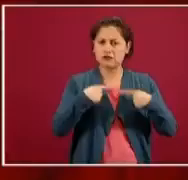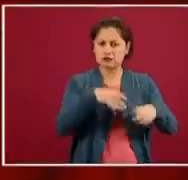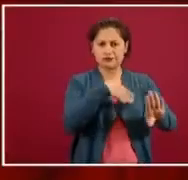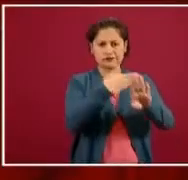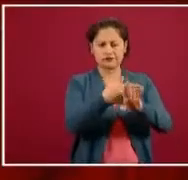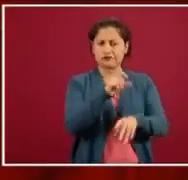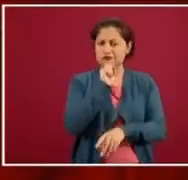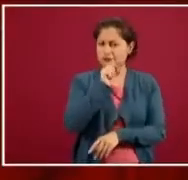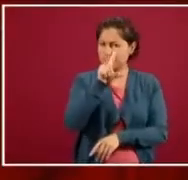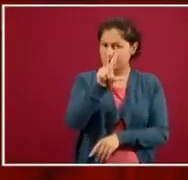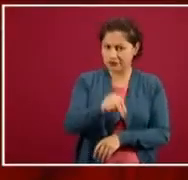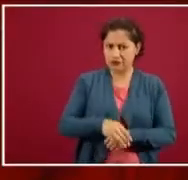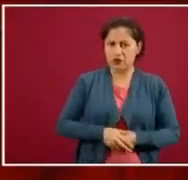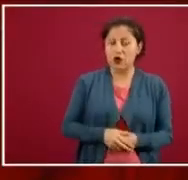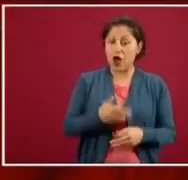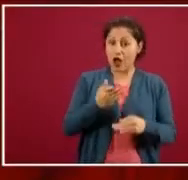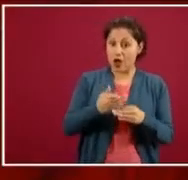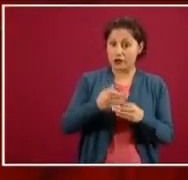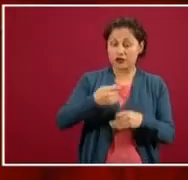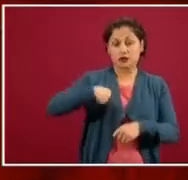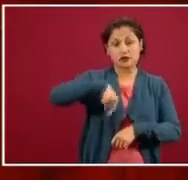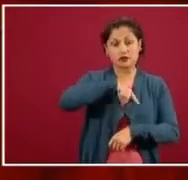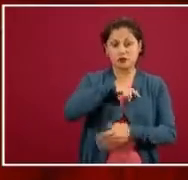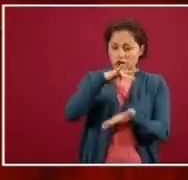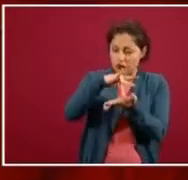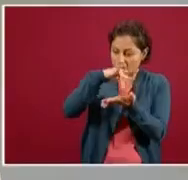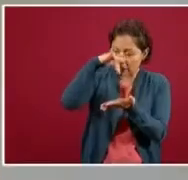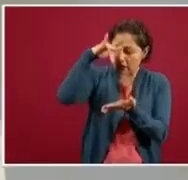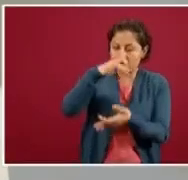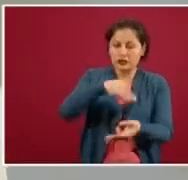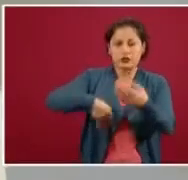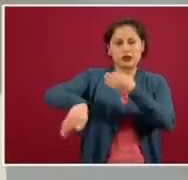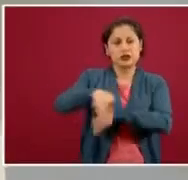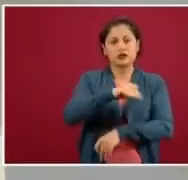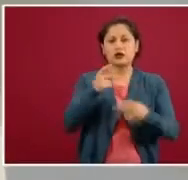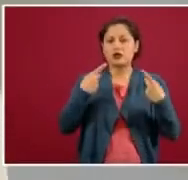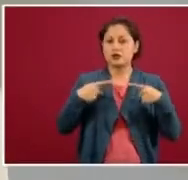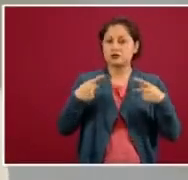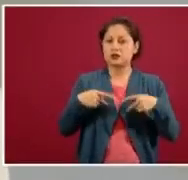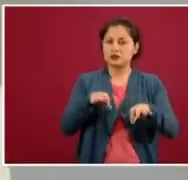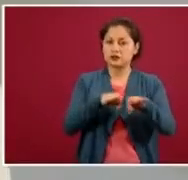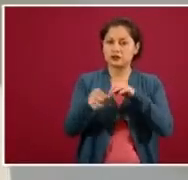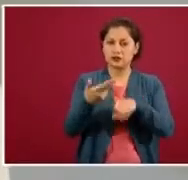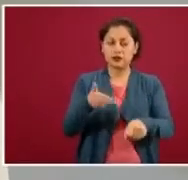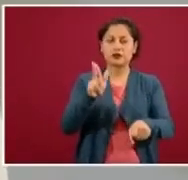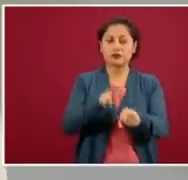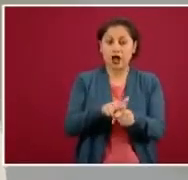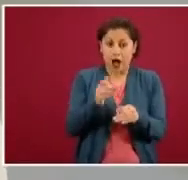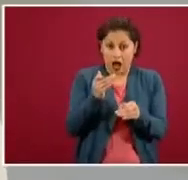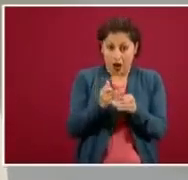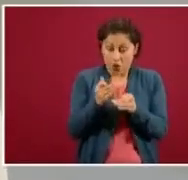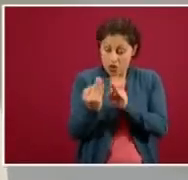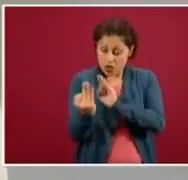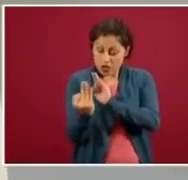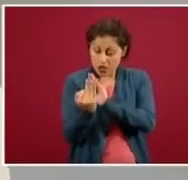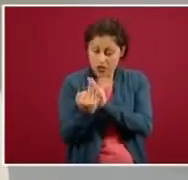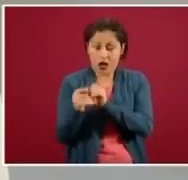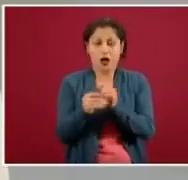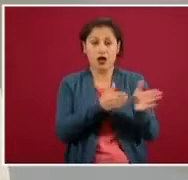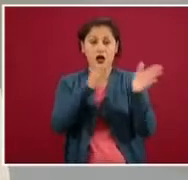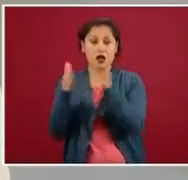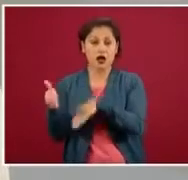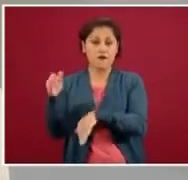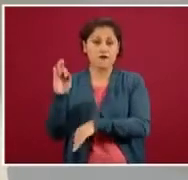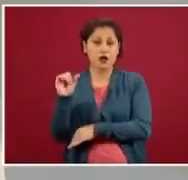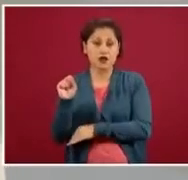agradecimiento a todo el personal de salud. En este momento que estamos próximos a entrar a la fase 3, ellas y ellos van a ser las